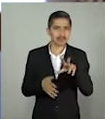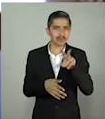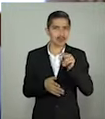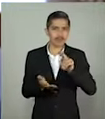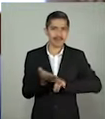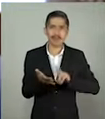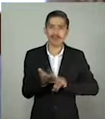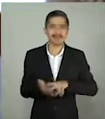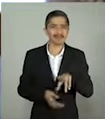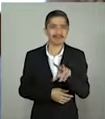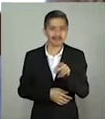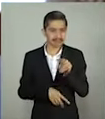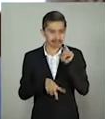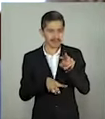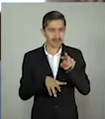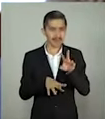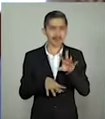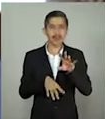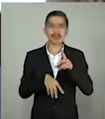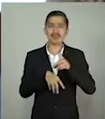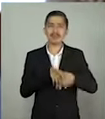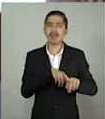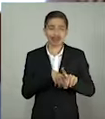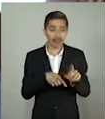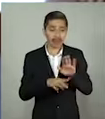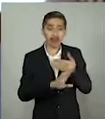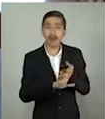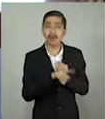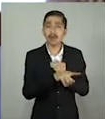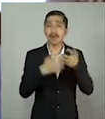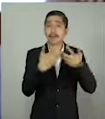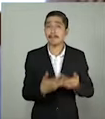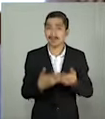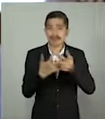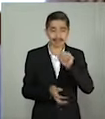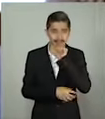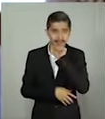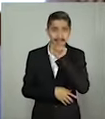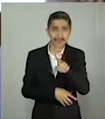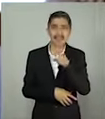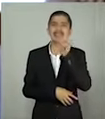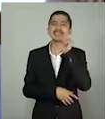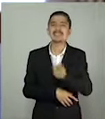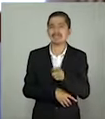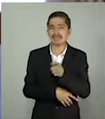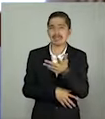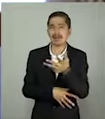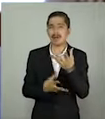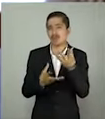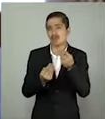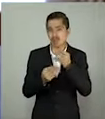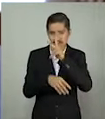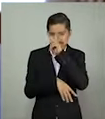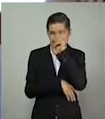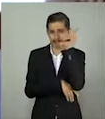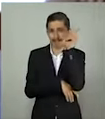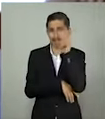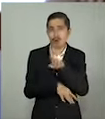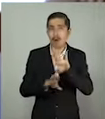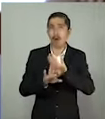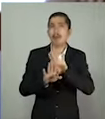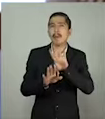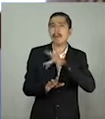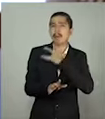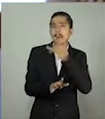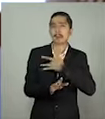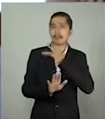injustificados, además de dañar a las empresas, también representan un duro golpe directa